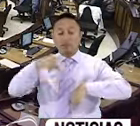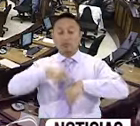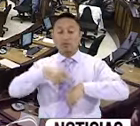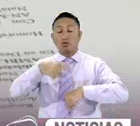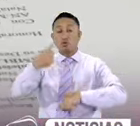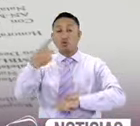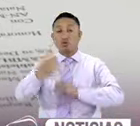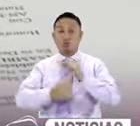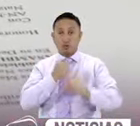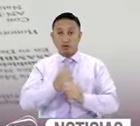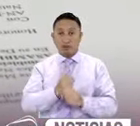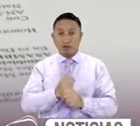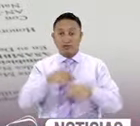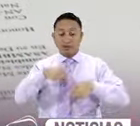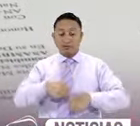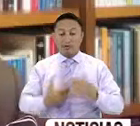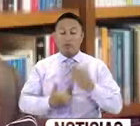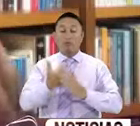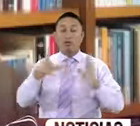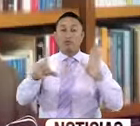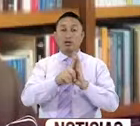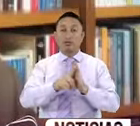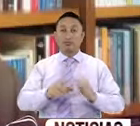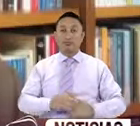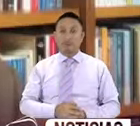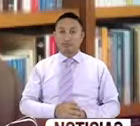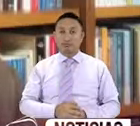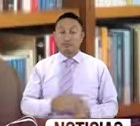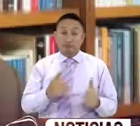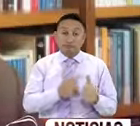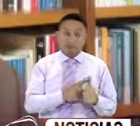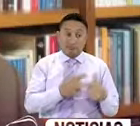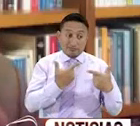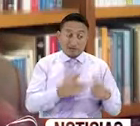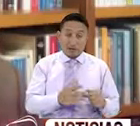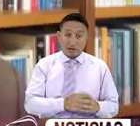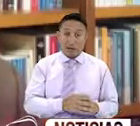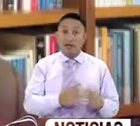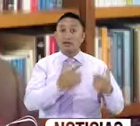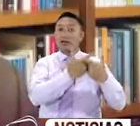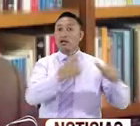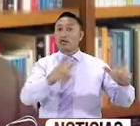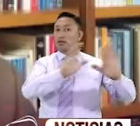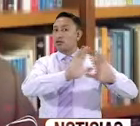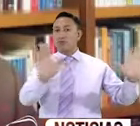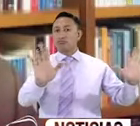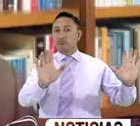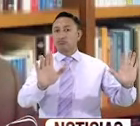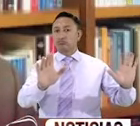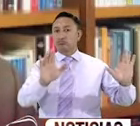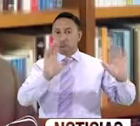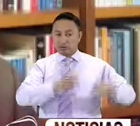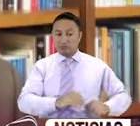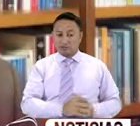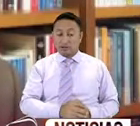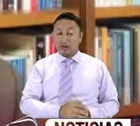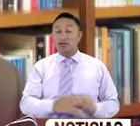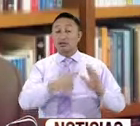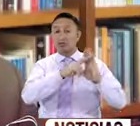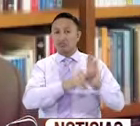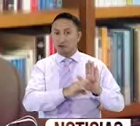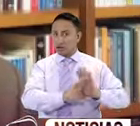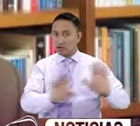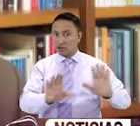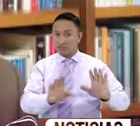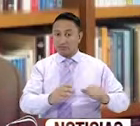deberá expedir una ley. Es clara esa primera parte, ya está despenalizado, eso no hay discusión. No hay dependencia de un reglamento. Lo que pasa es que